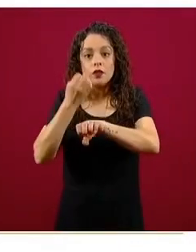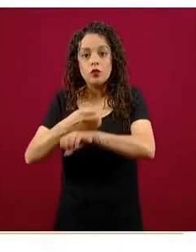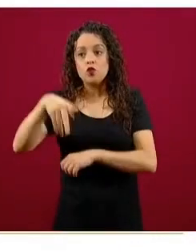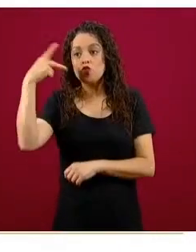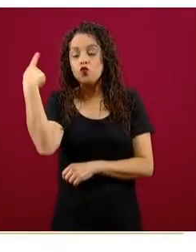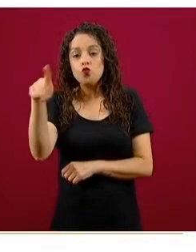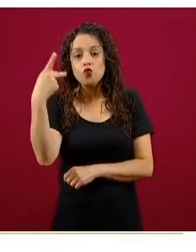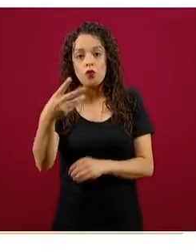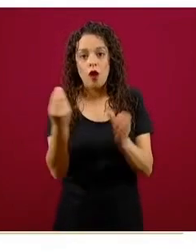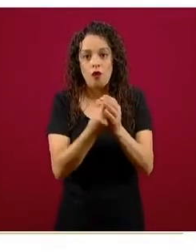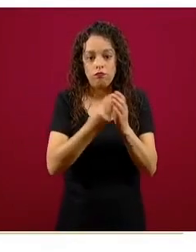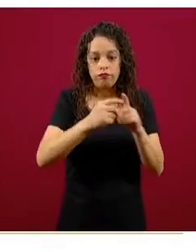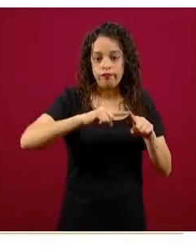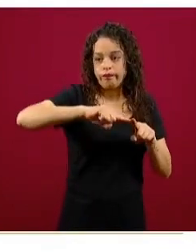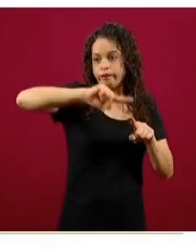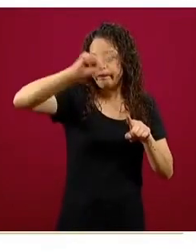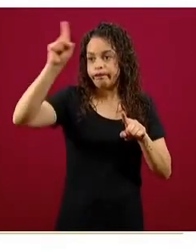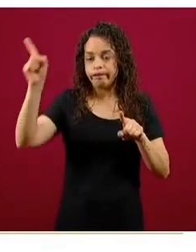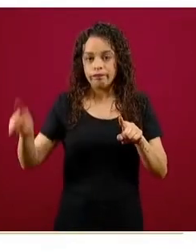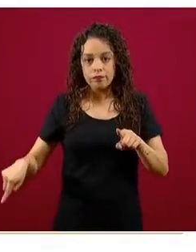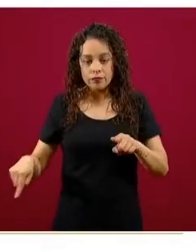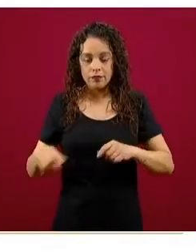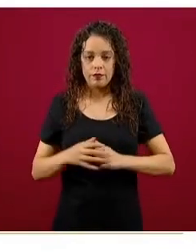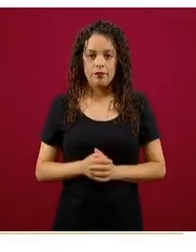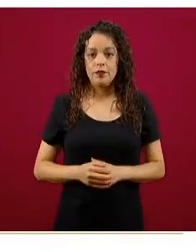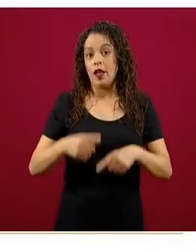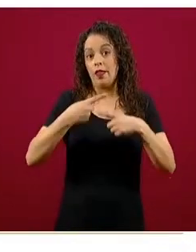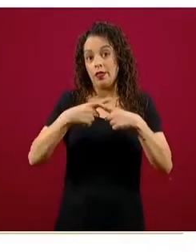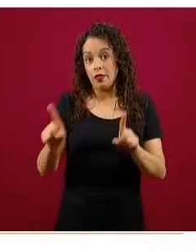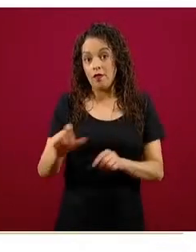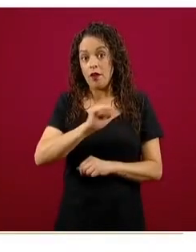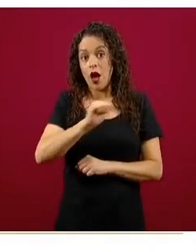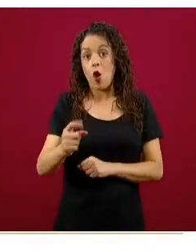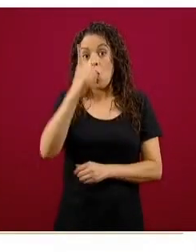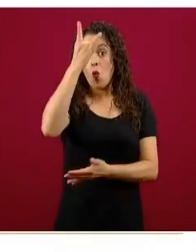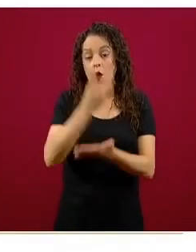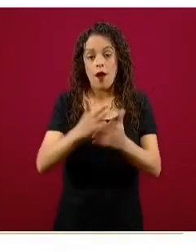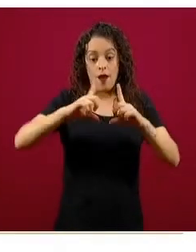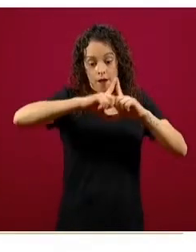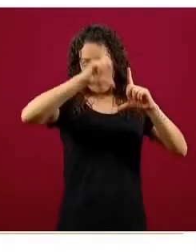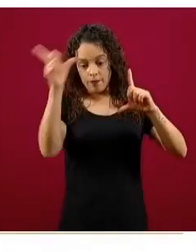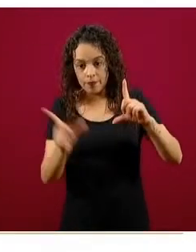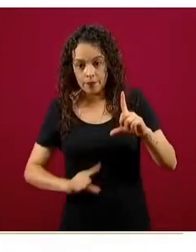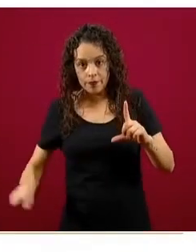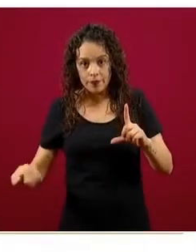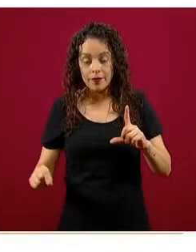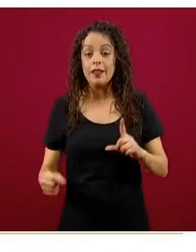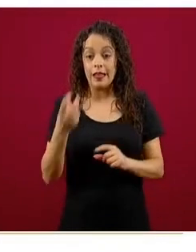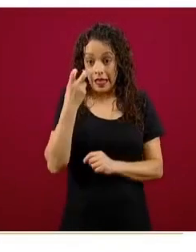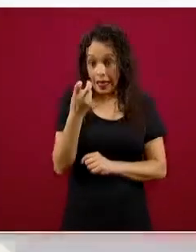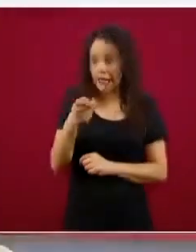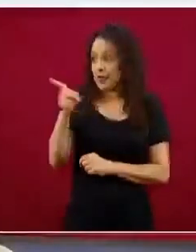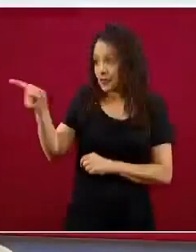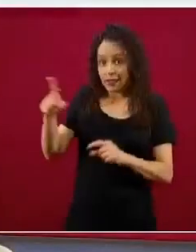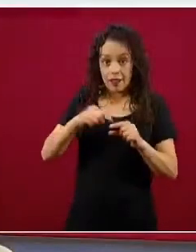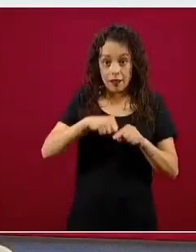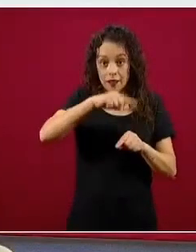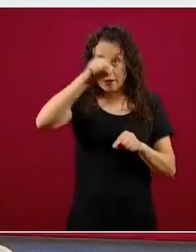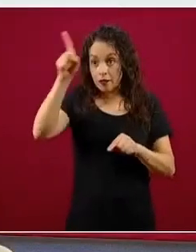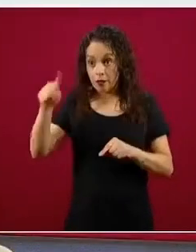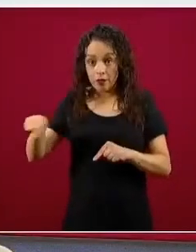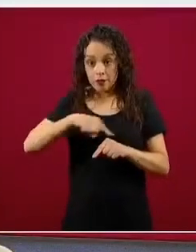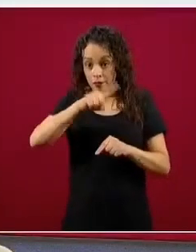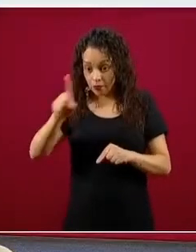curva general del país. Y podríamos pensar que esta es la curva general del país, en la medida en que se